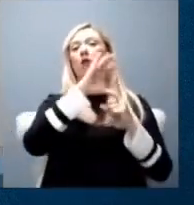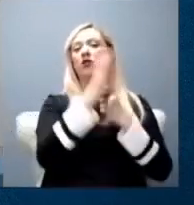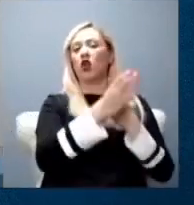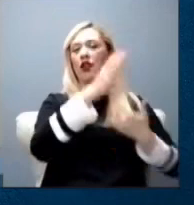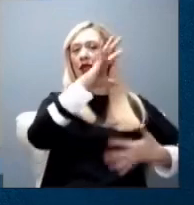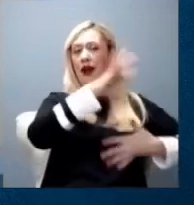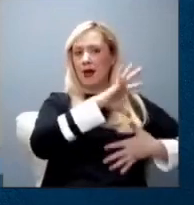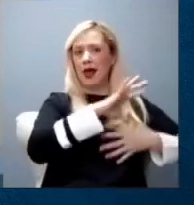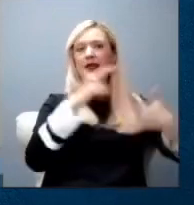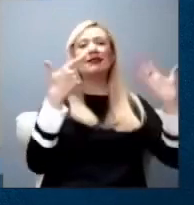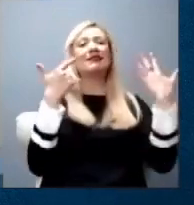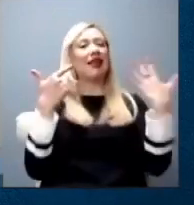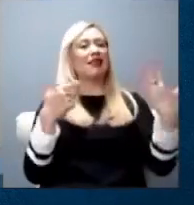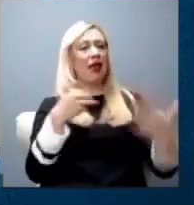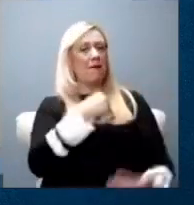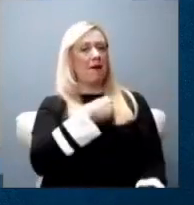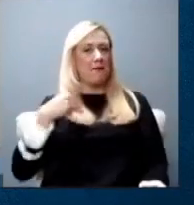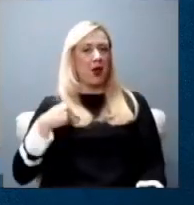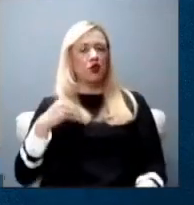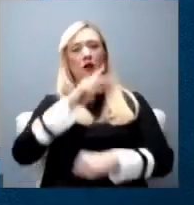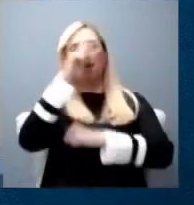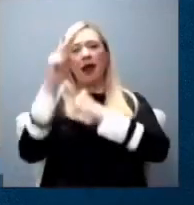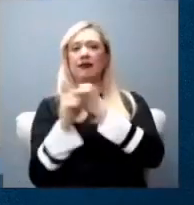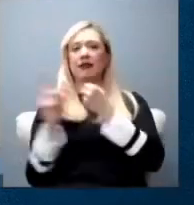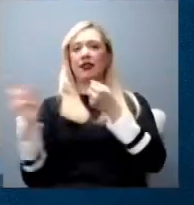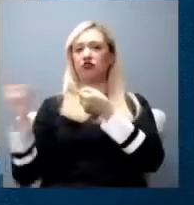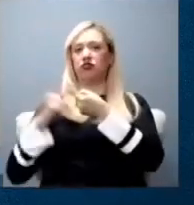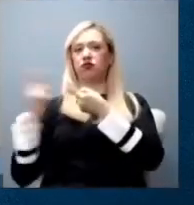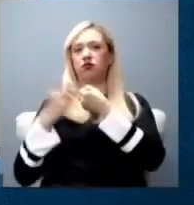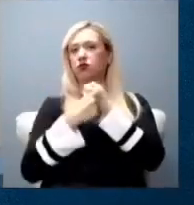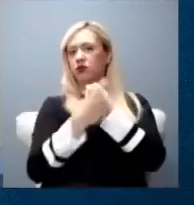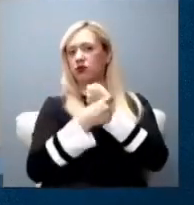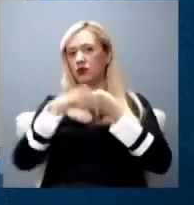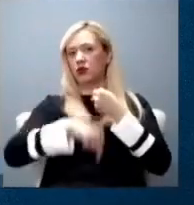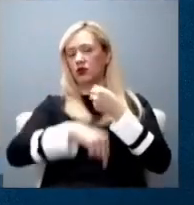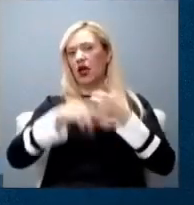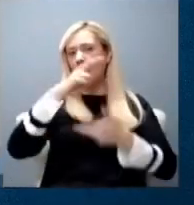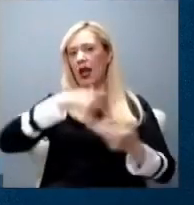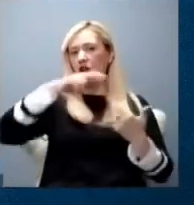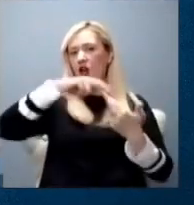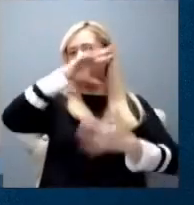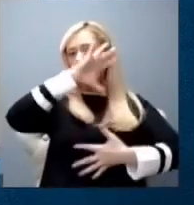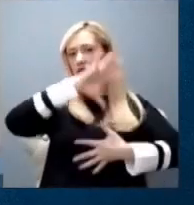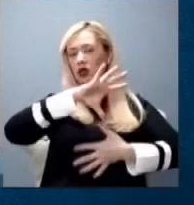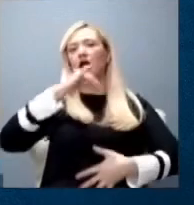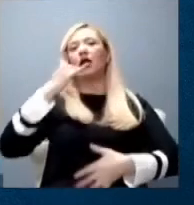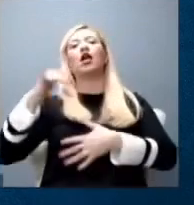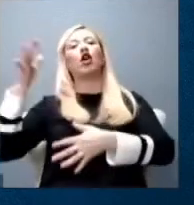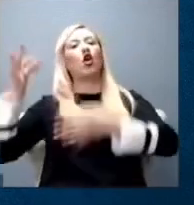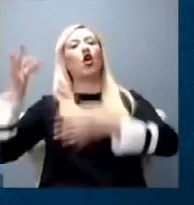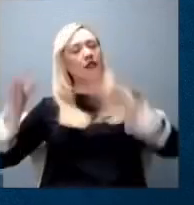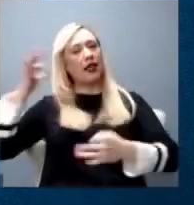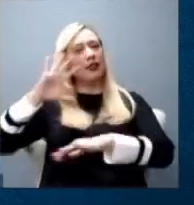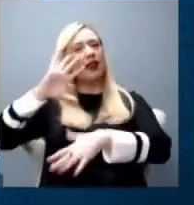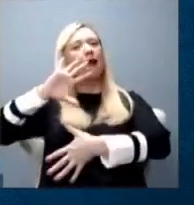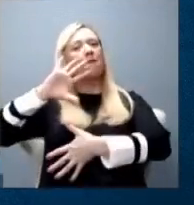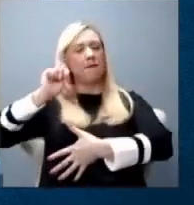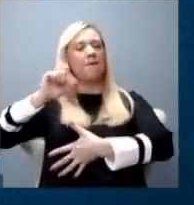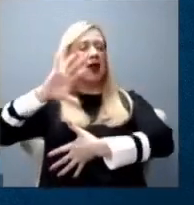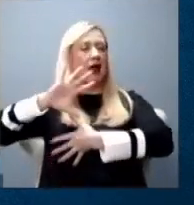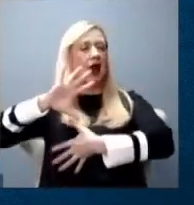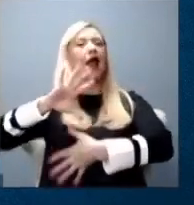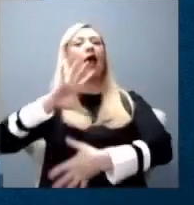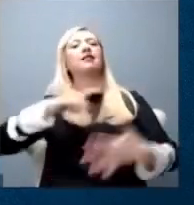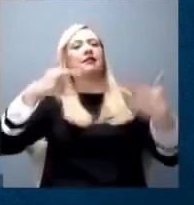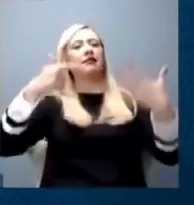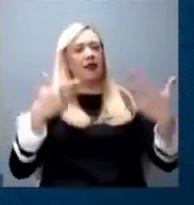7 miembros de los países de la región. En el ámbito de la Corte Interamericana también son 7 miembros de aquellos países que